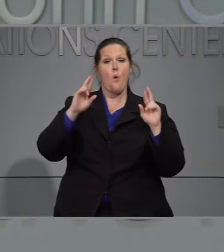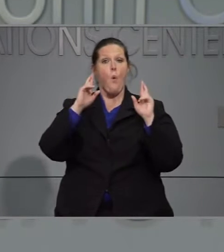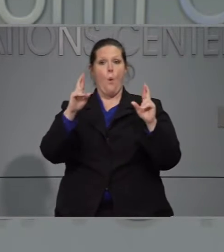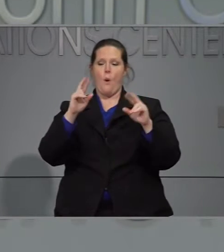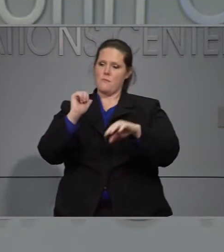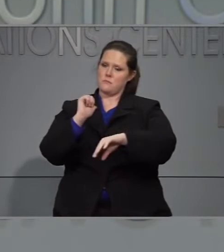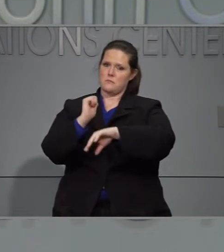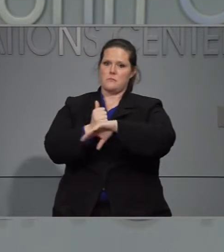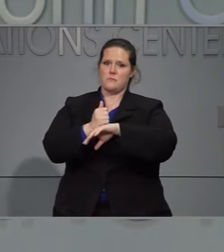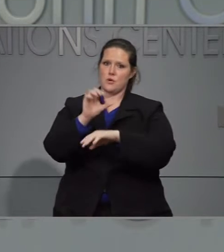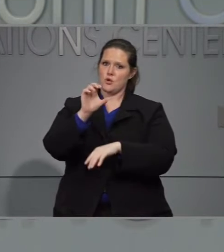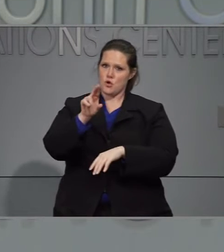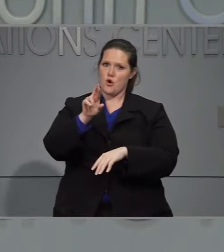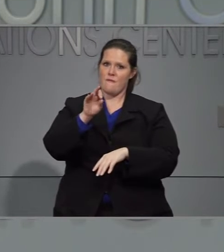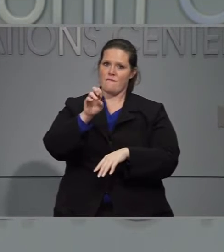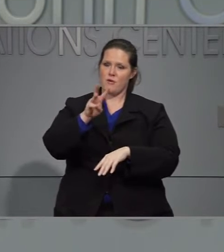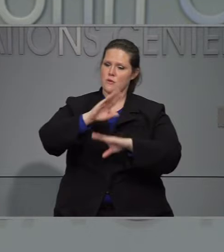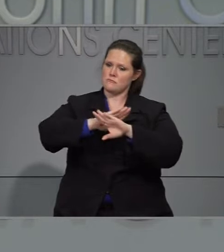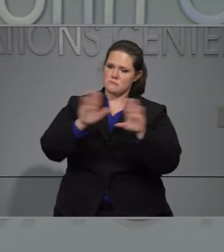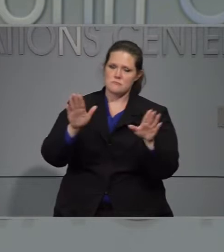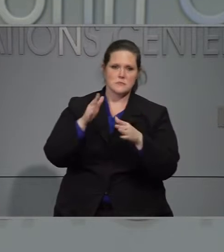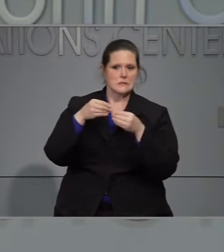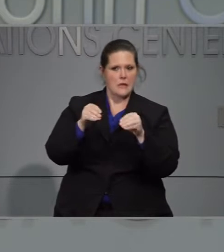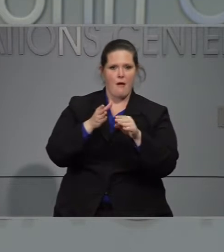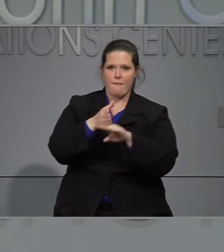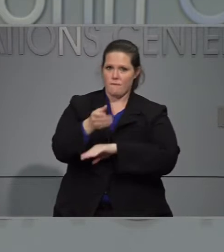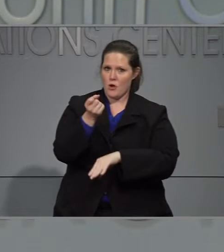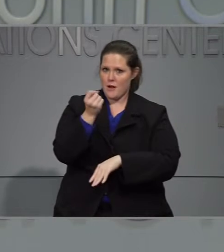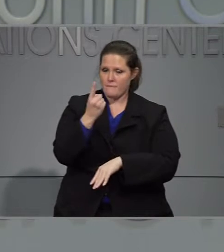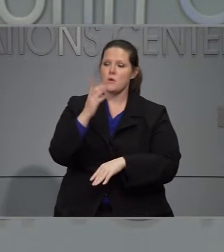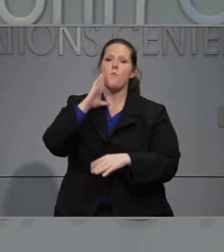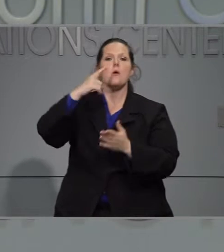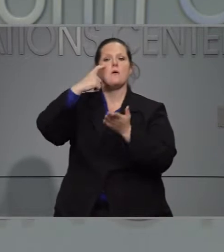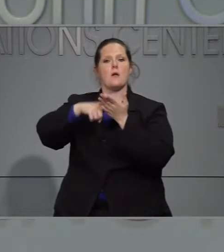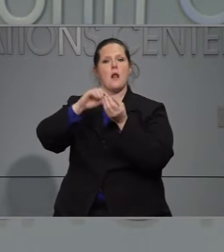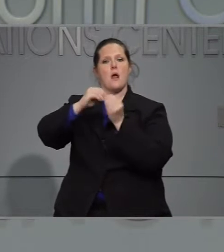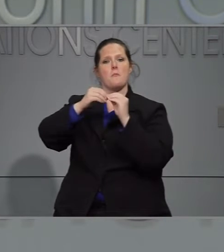Varios gobiernos locales ya tomaron este paso. Sus órdenes